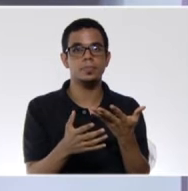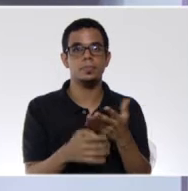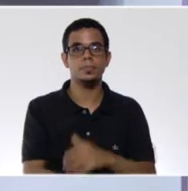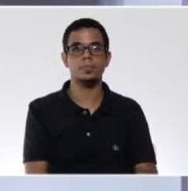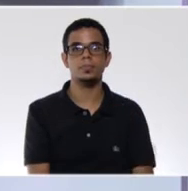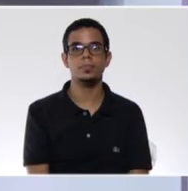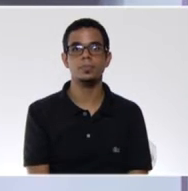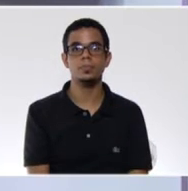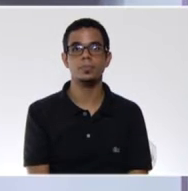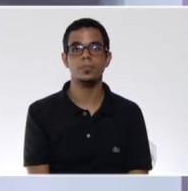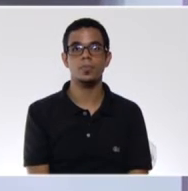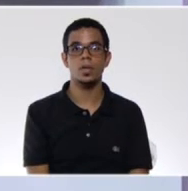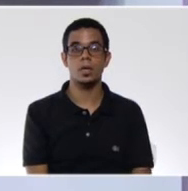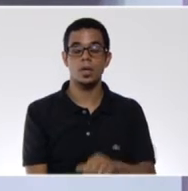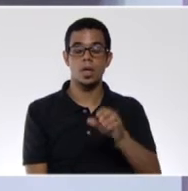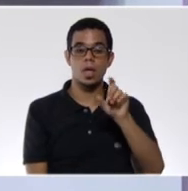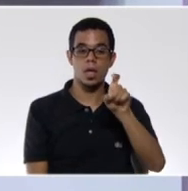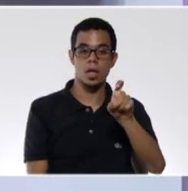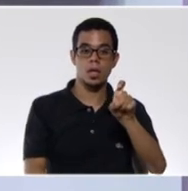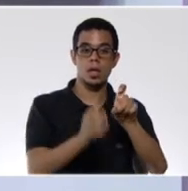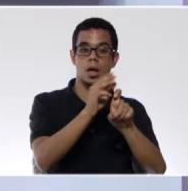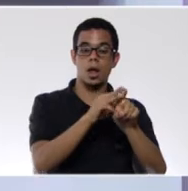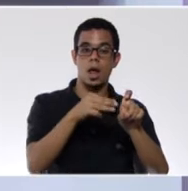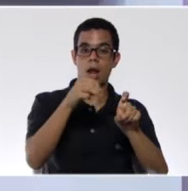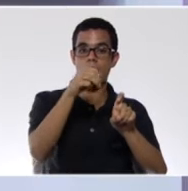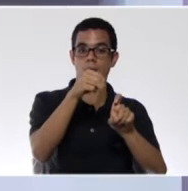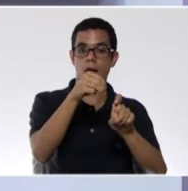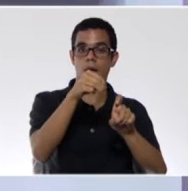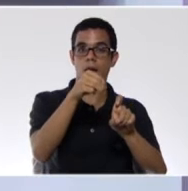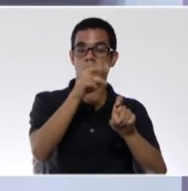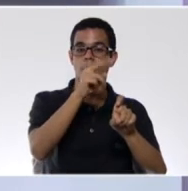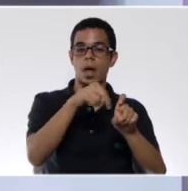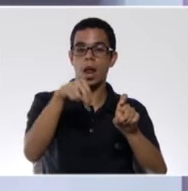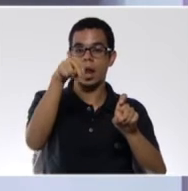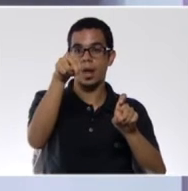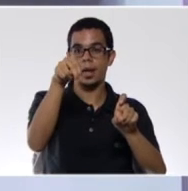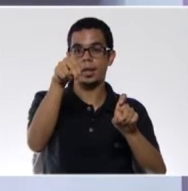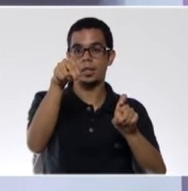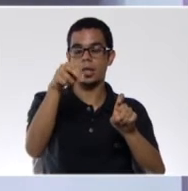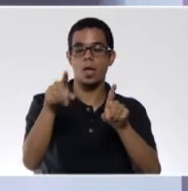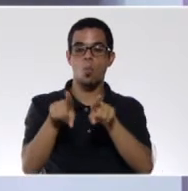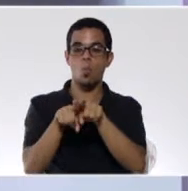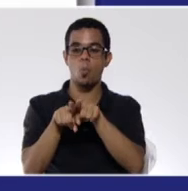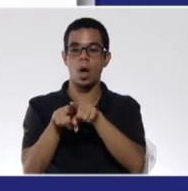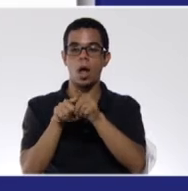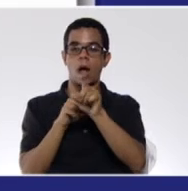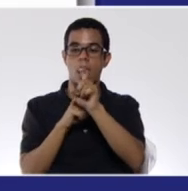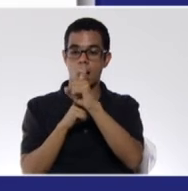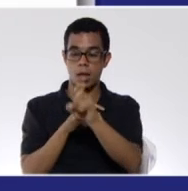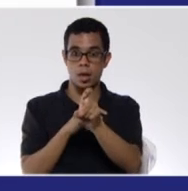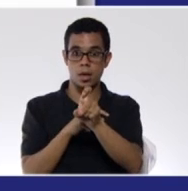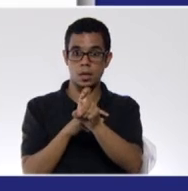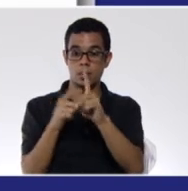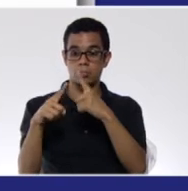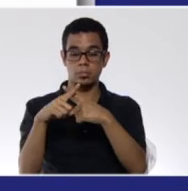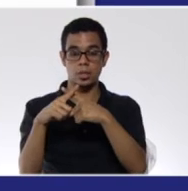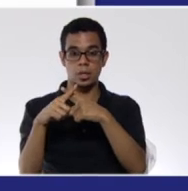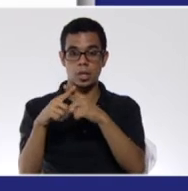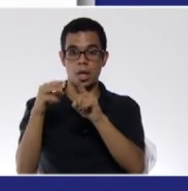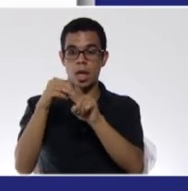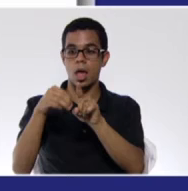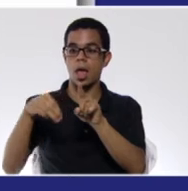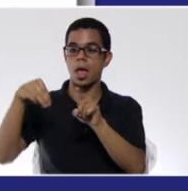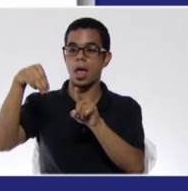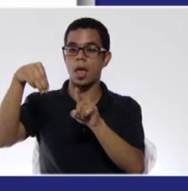matemática, x a la m, a su vez elevada a la n, es igual a x elevada a la m